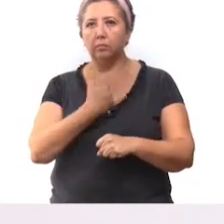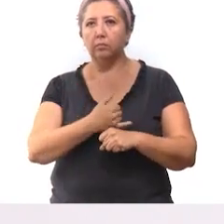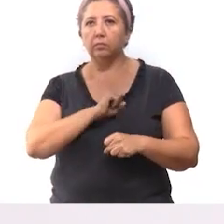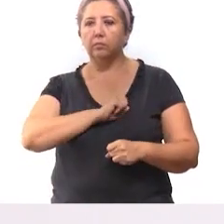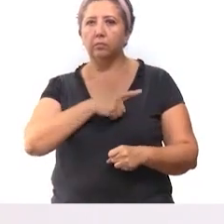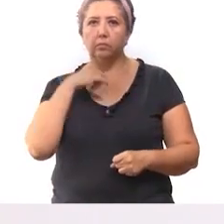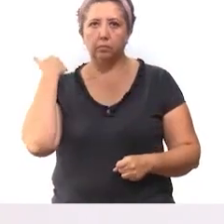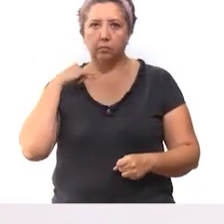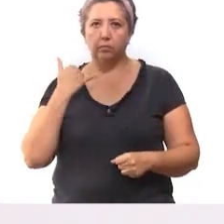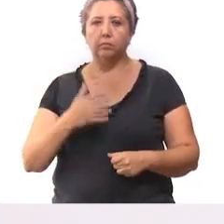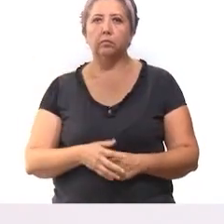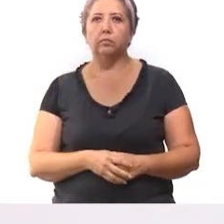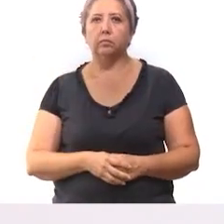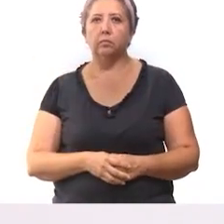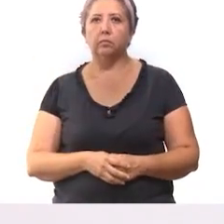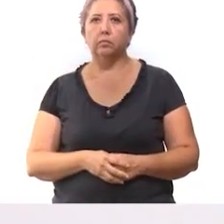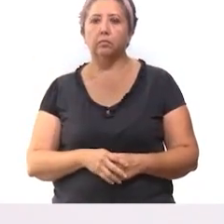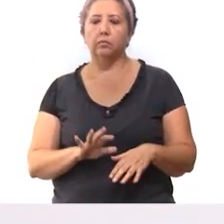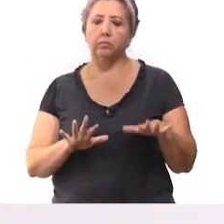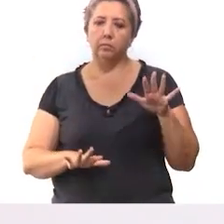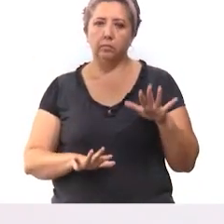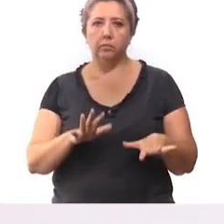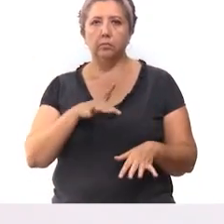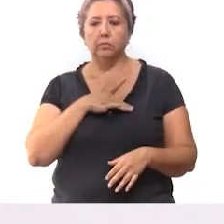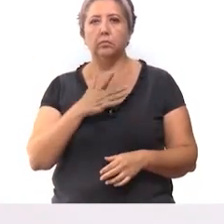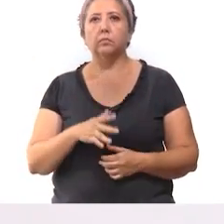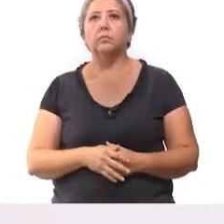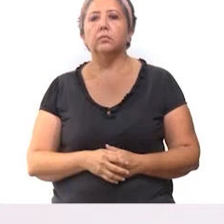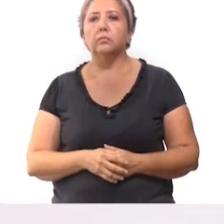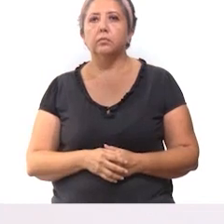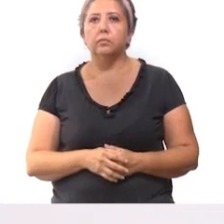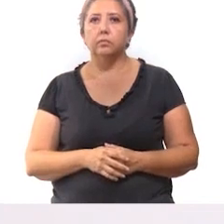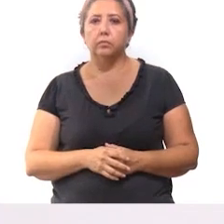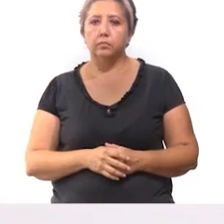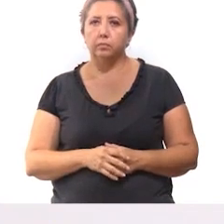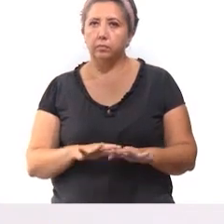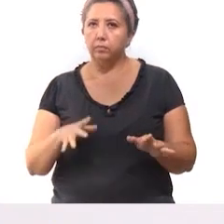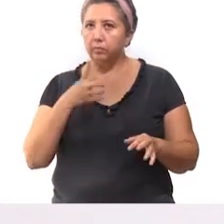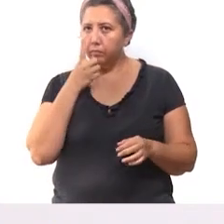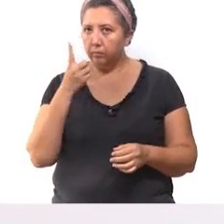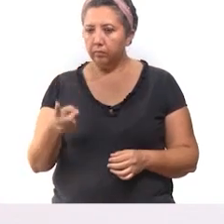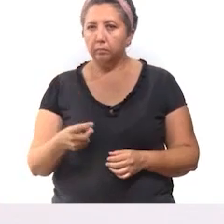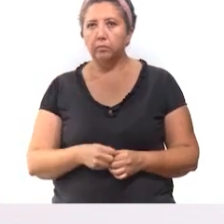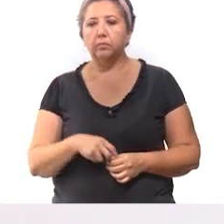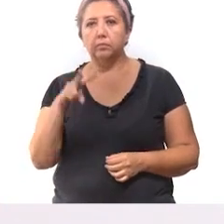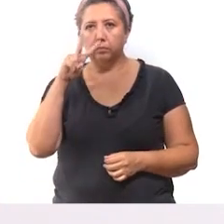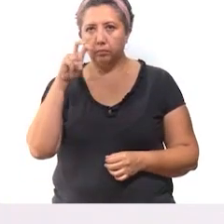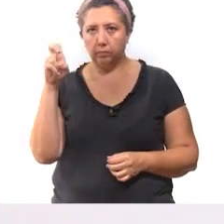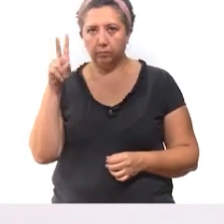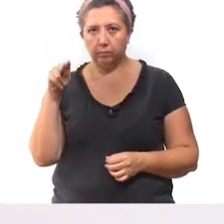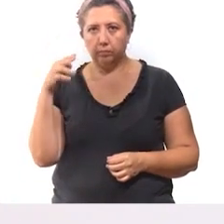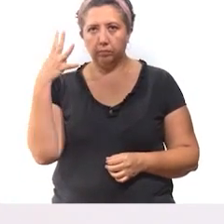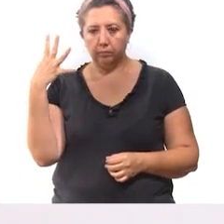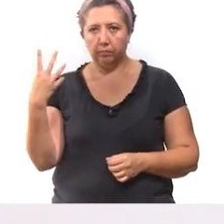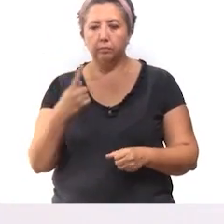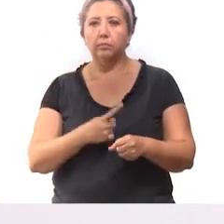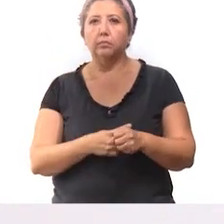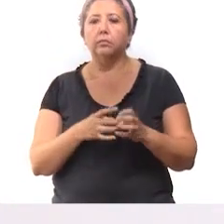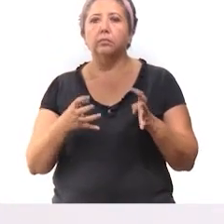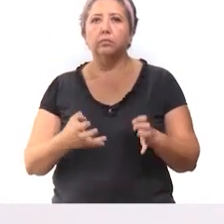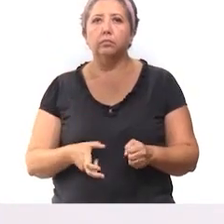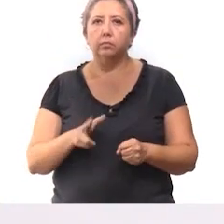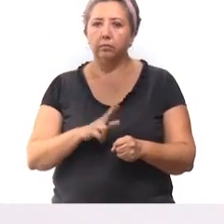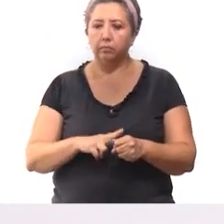médico de la Secretaría de Salud de Yucatán. Presentan síntomas leves. Como ya se mencionó, 284 de los